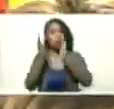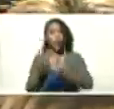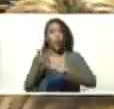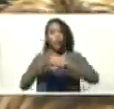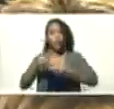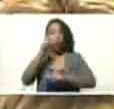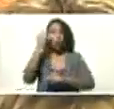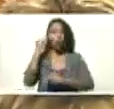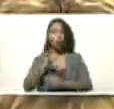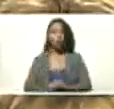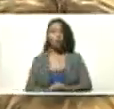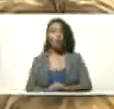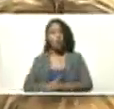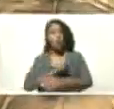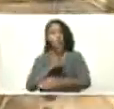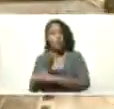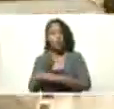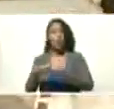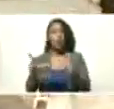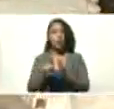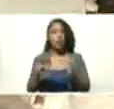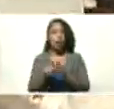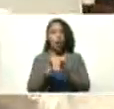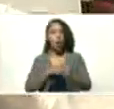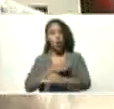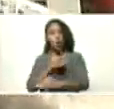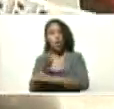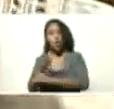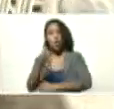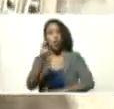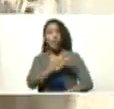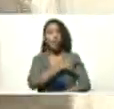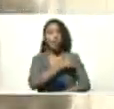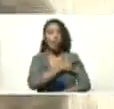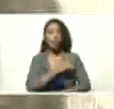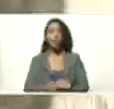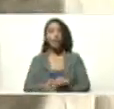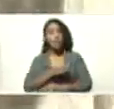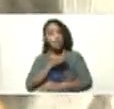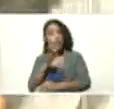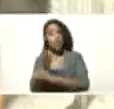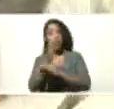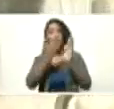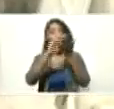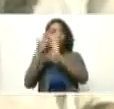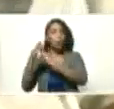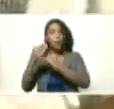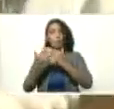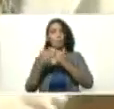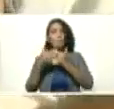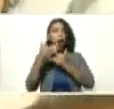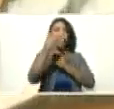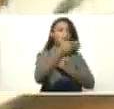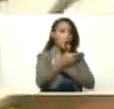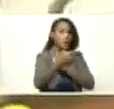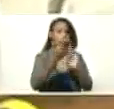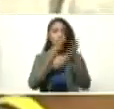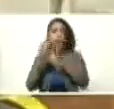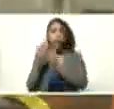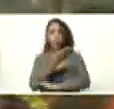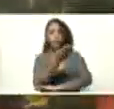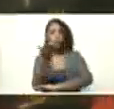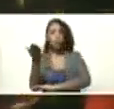niña, ir a los liceos, ir a las universidades, ir a las comunidades más allá de las comunidades donde